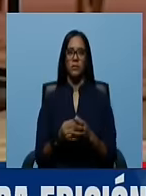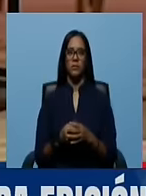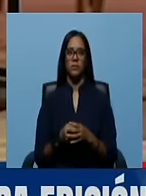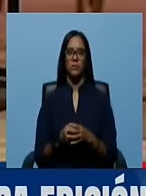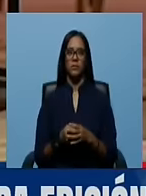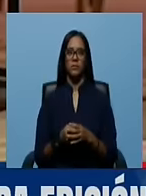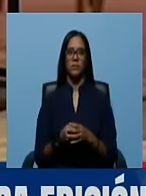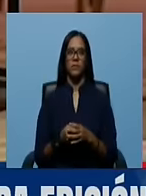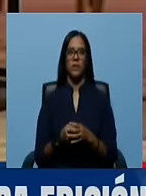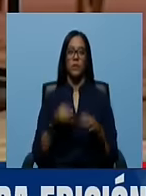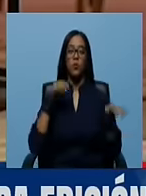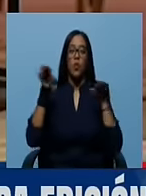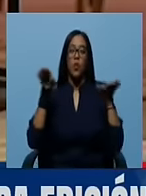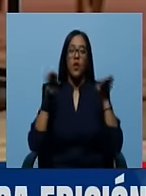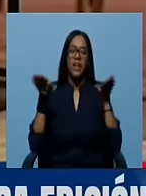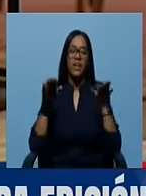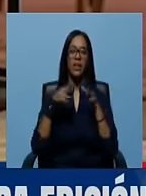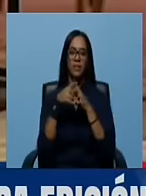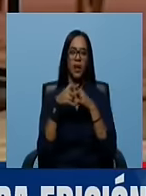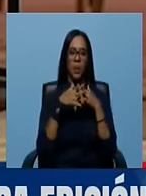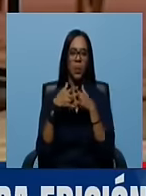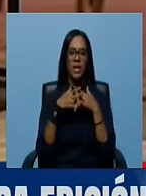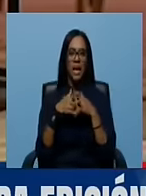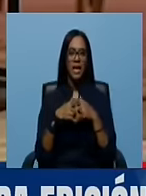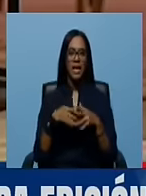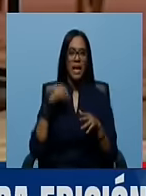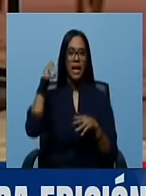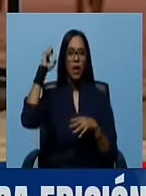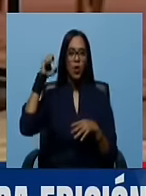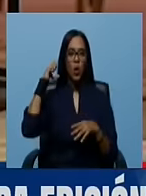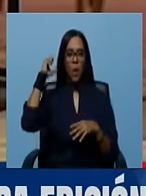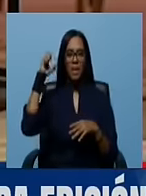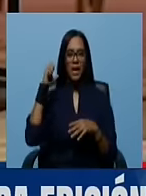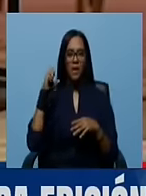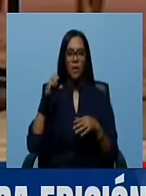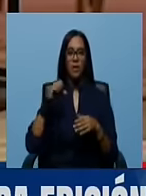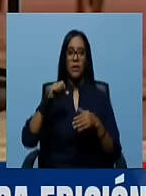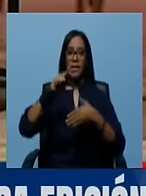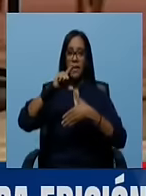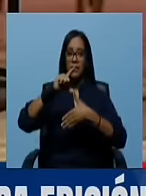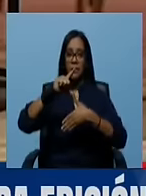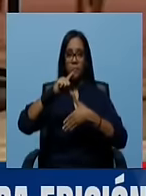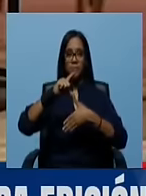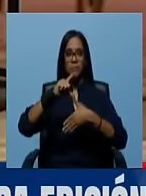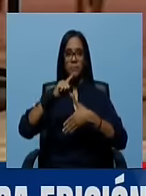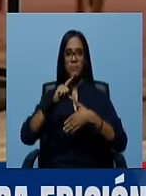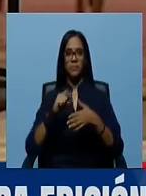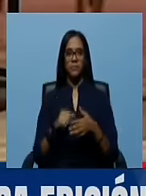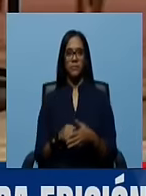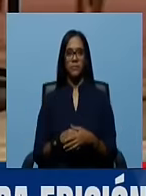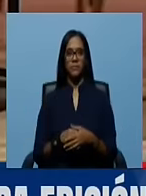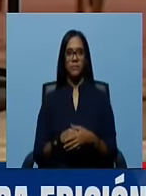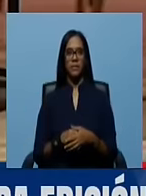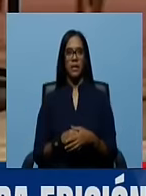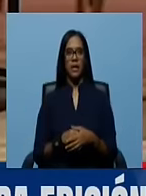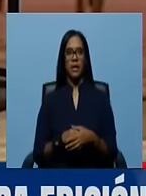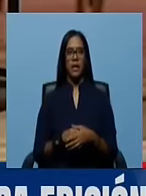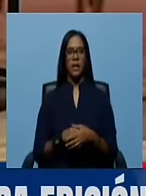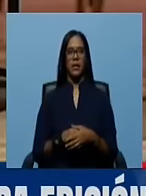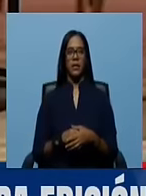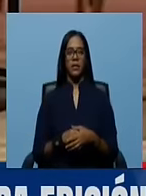de turistas estadounidenses, europeos, latinoamericanos. La llevaron